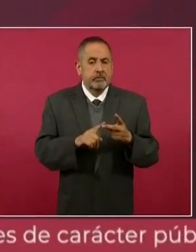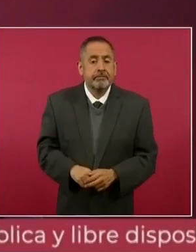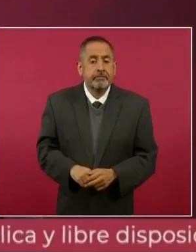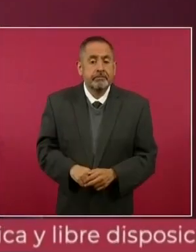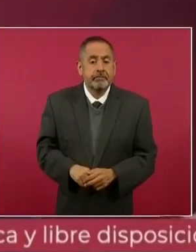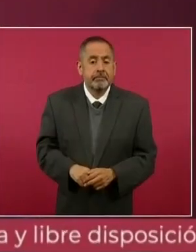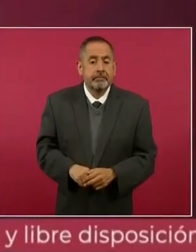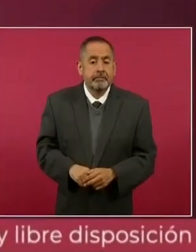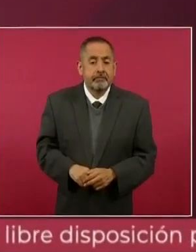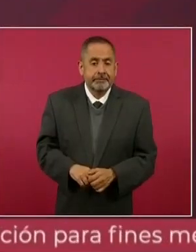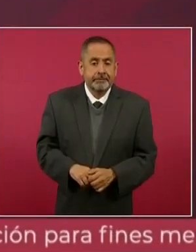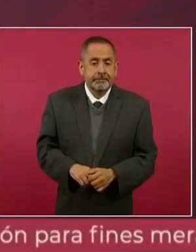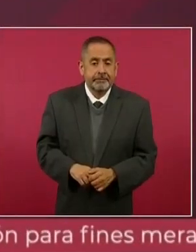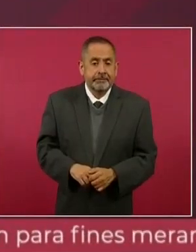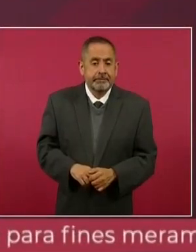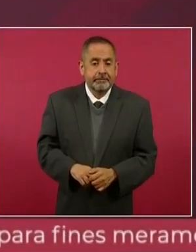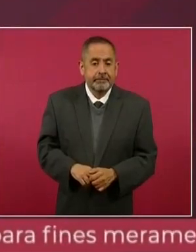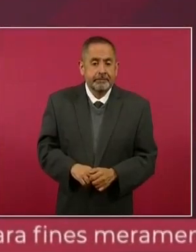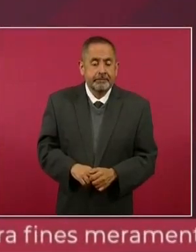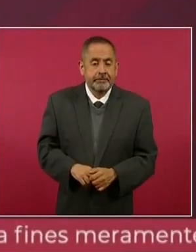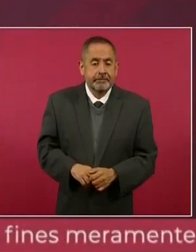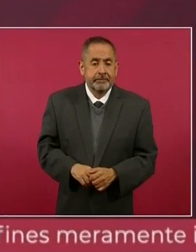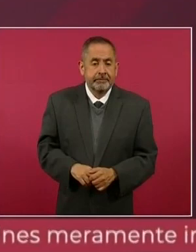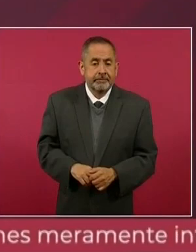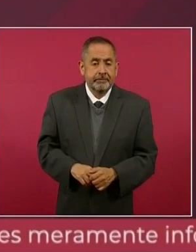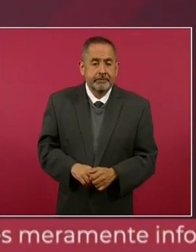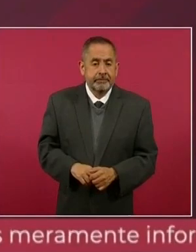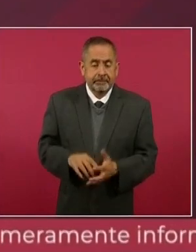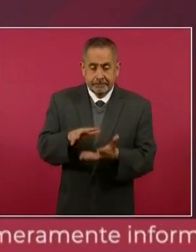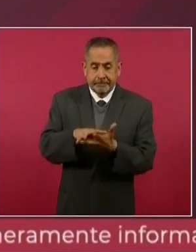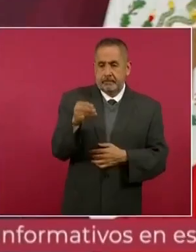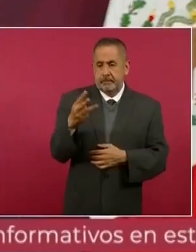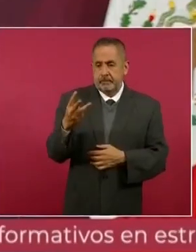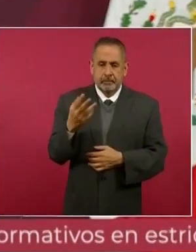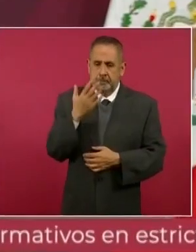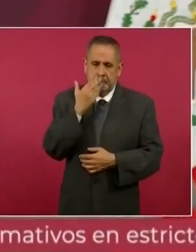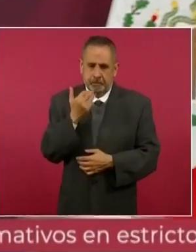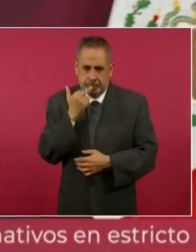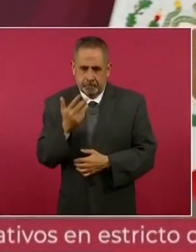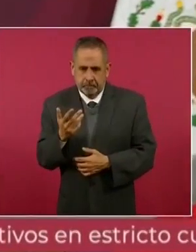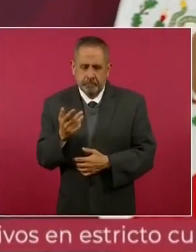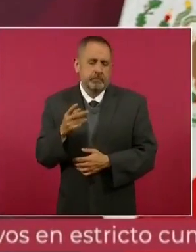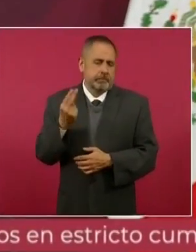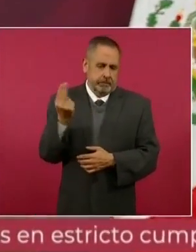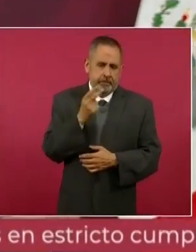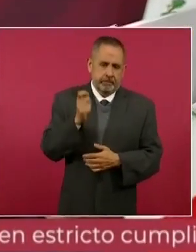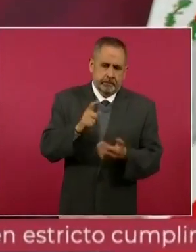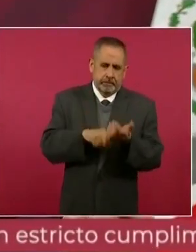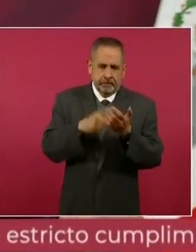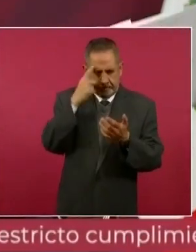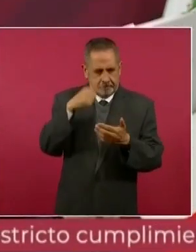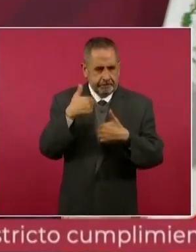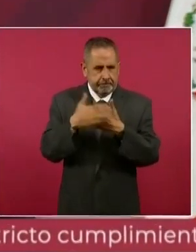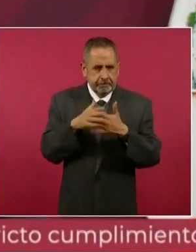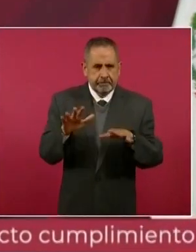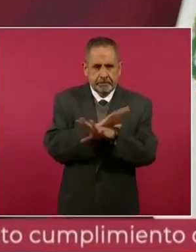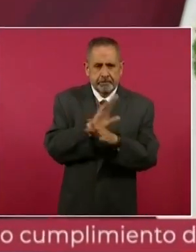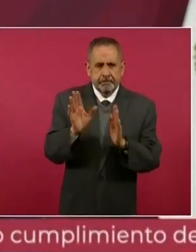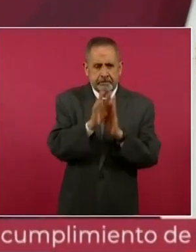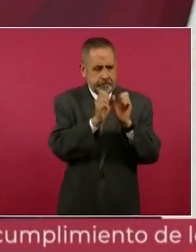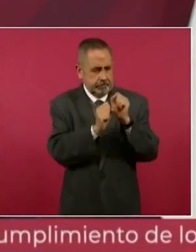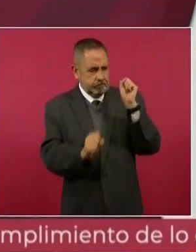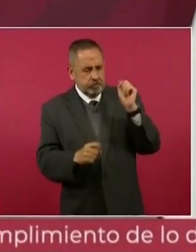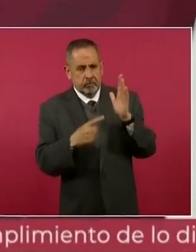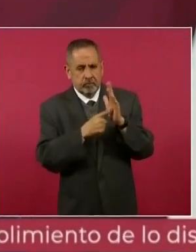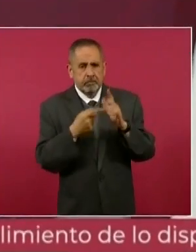no hay mayoría calificada que es lo que se necesita para hacer una reforma constitucional